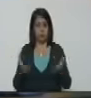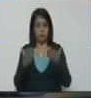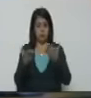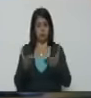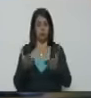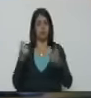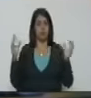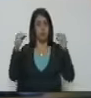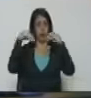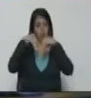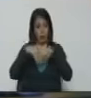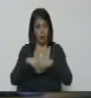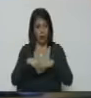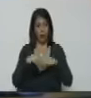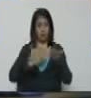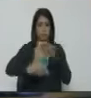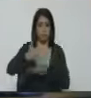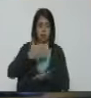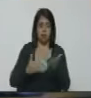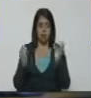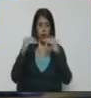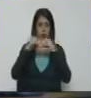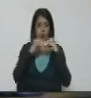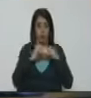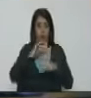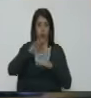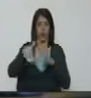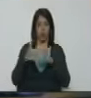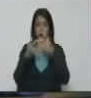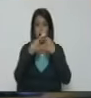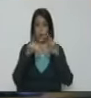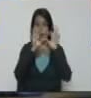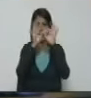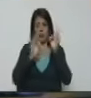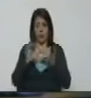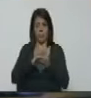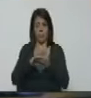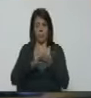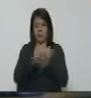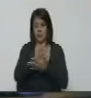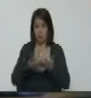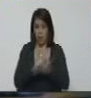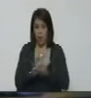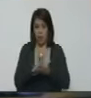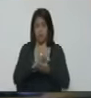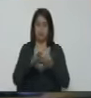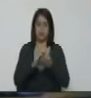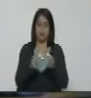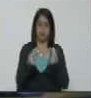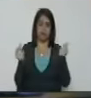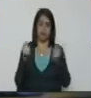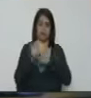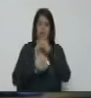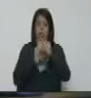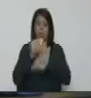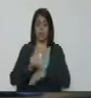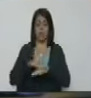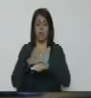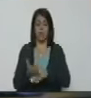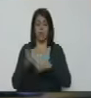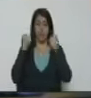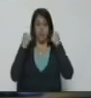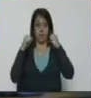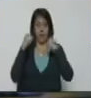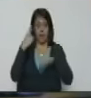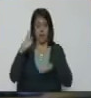la conciliación, la mediación y cualquier otra forma de solución de conflictos ante situaciones derivadas directamente del